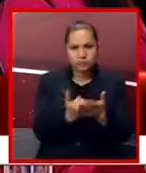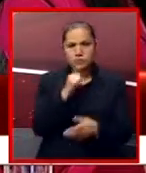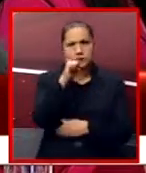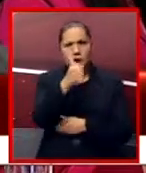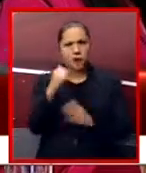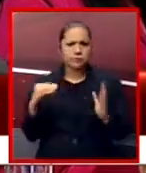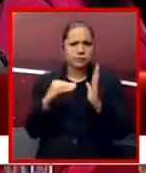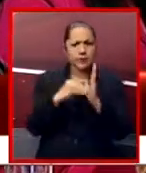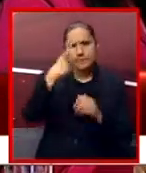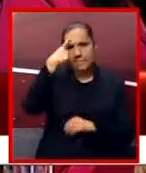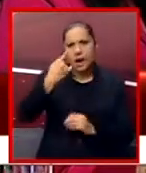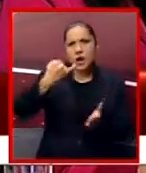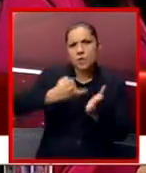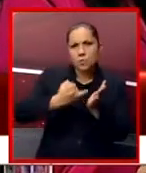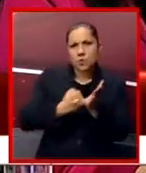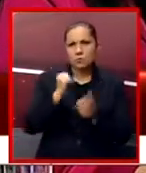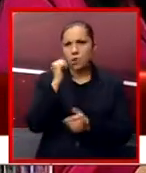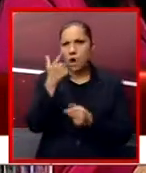alza en los impuestos.